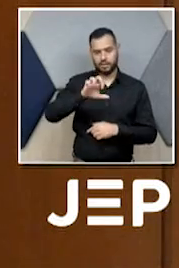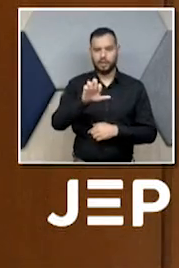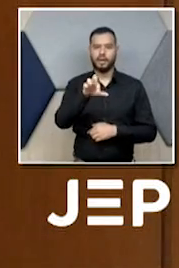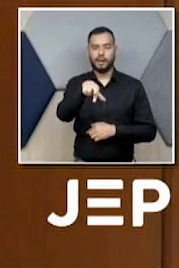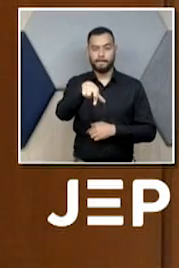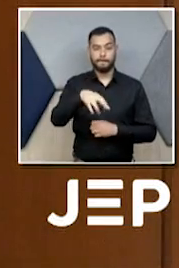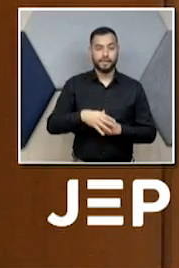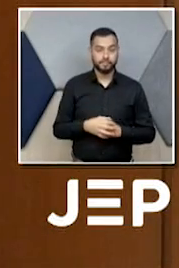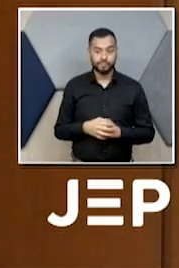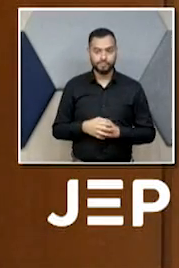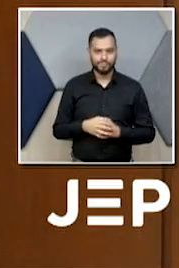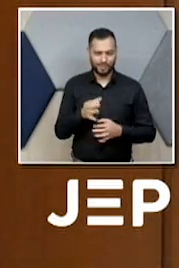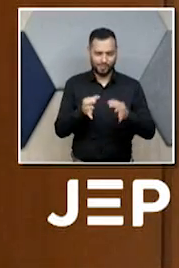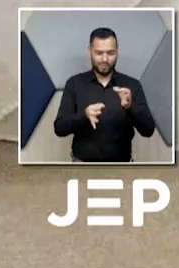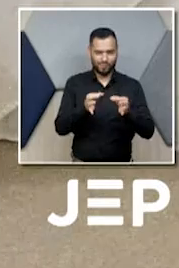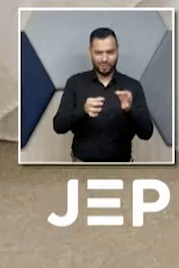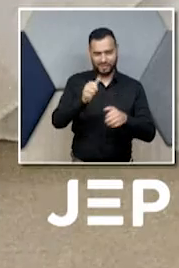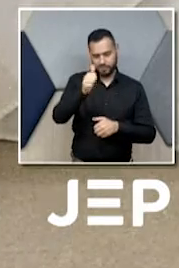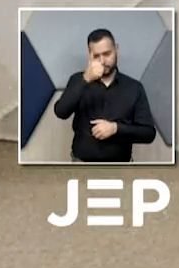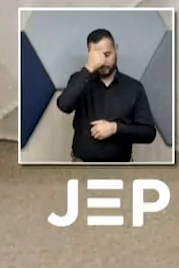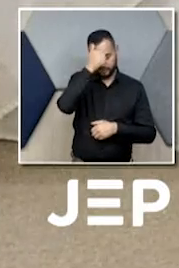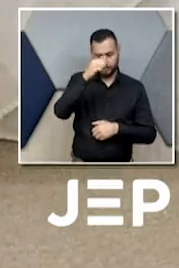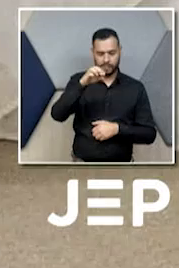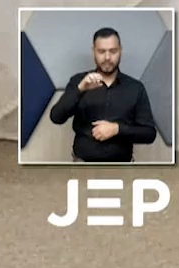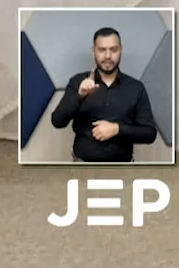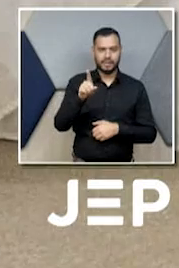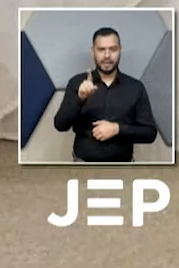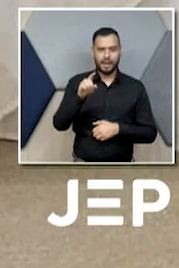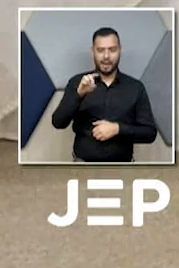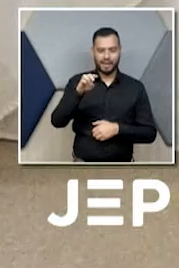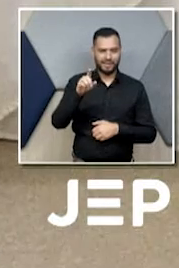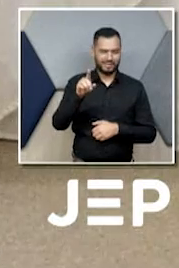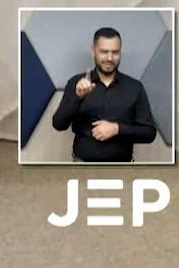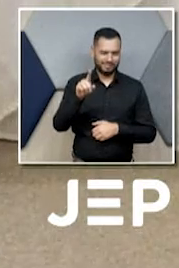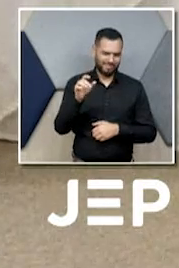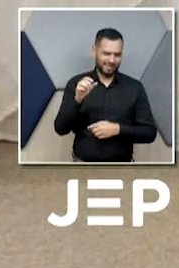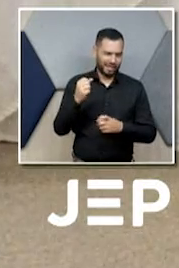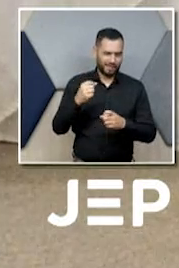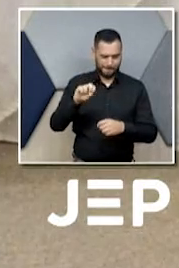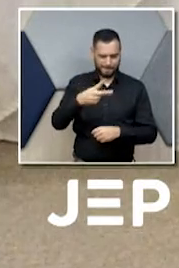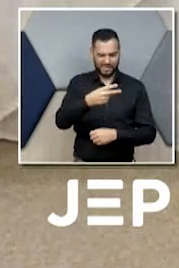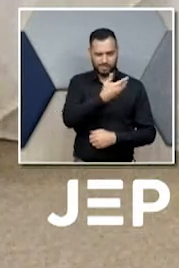magistrada Alexandra Sandoval Mantilla, vicepresidente saliente de la JEP,